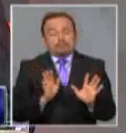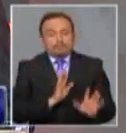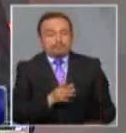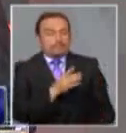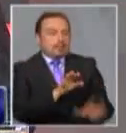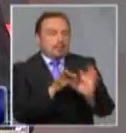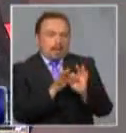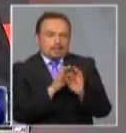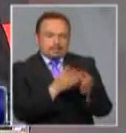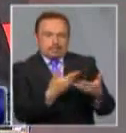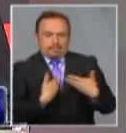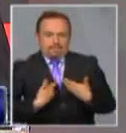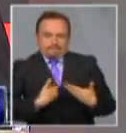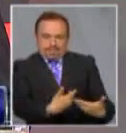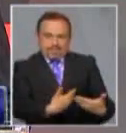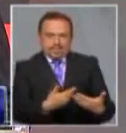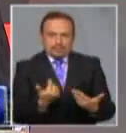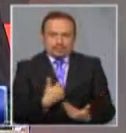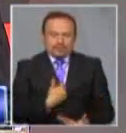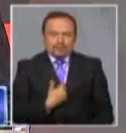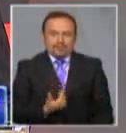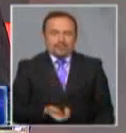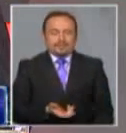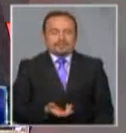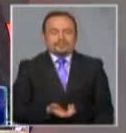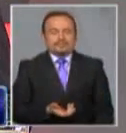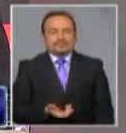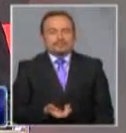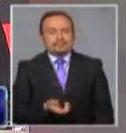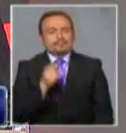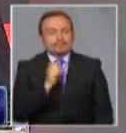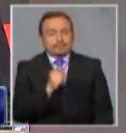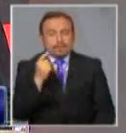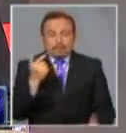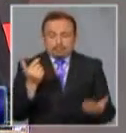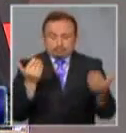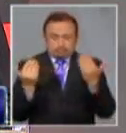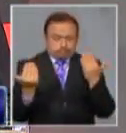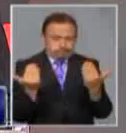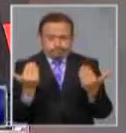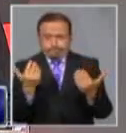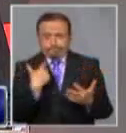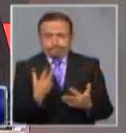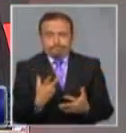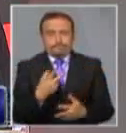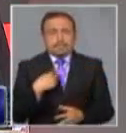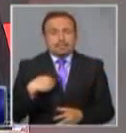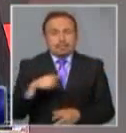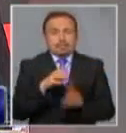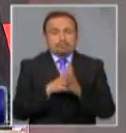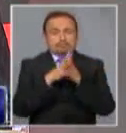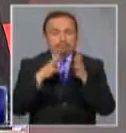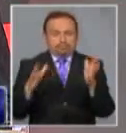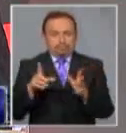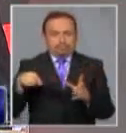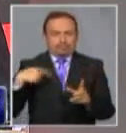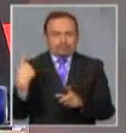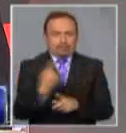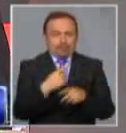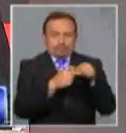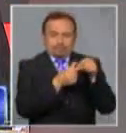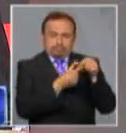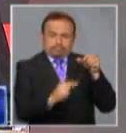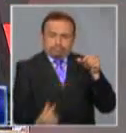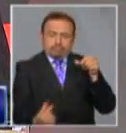Matilde por por esta invitación eh el balance nuestro es que tuvimos una gran adhesión a nivel